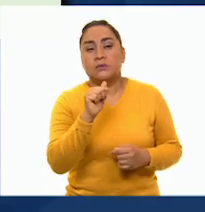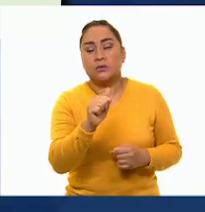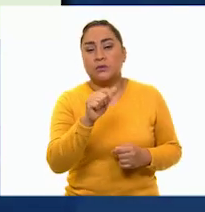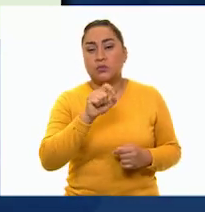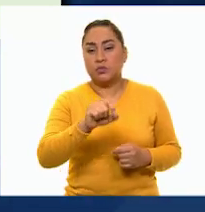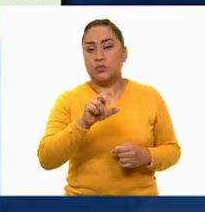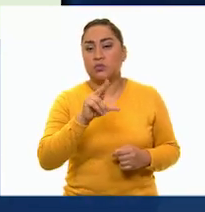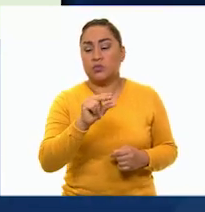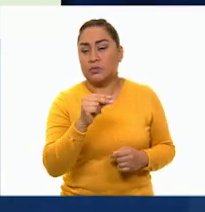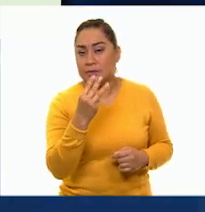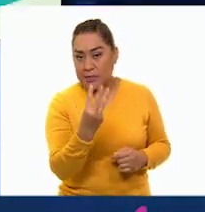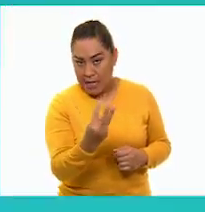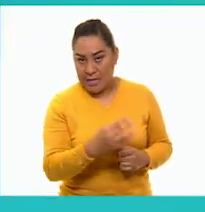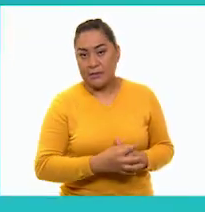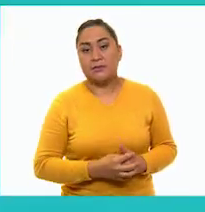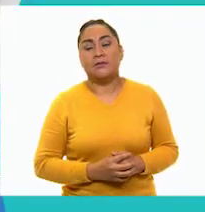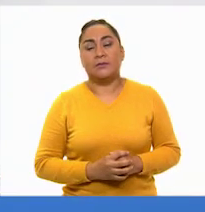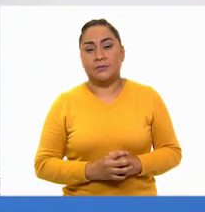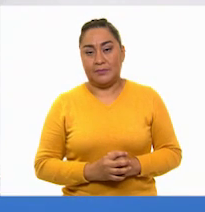36.83.